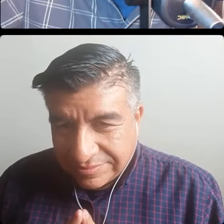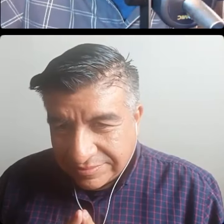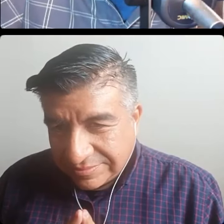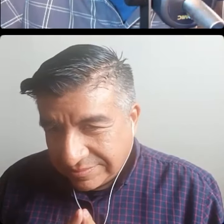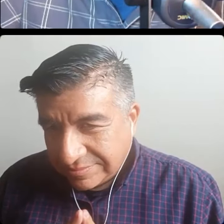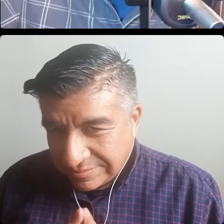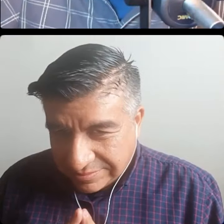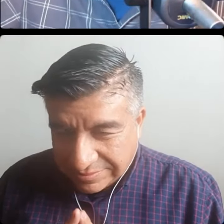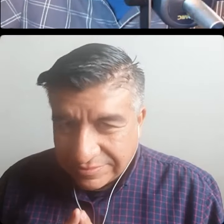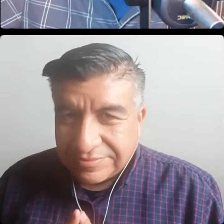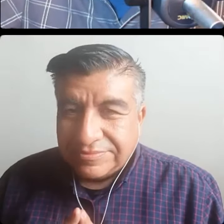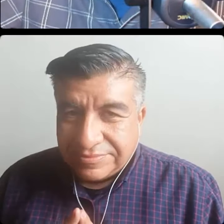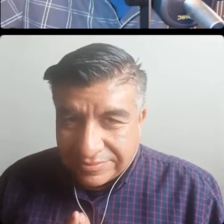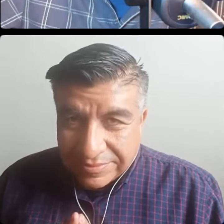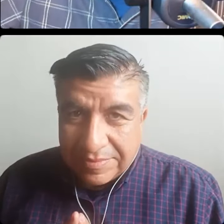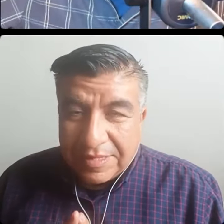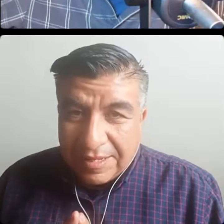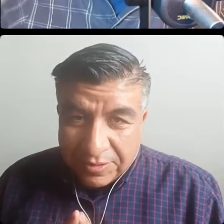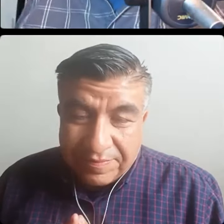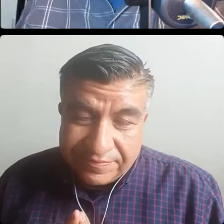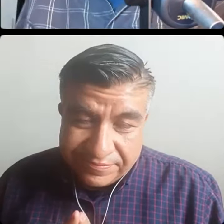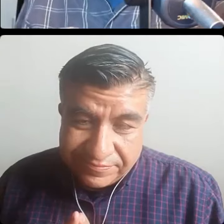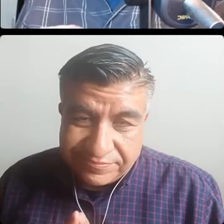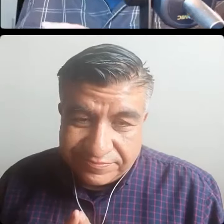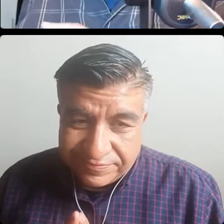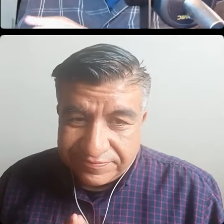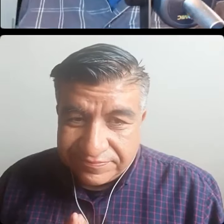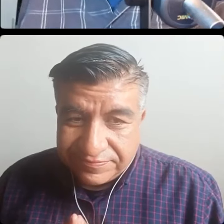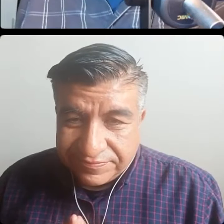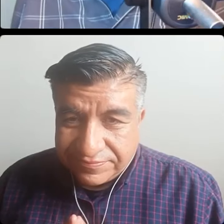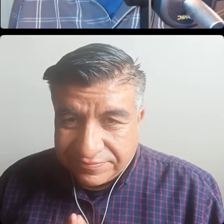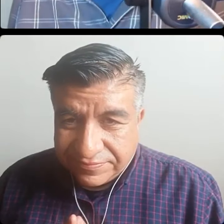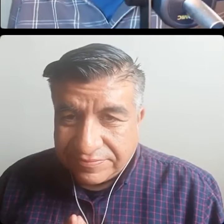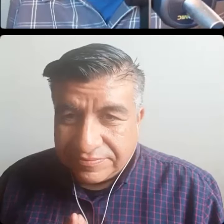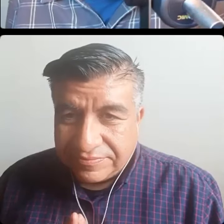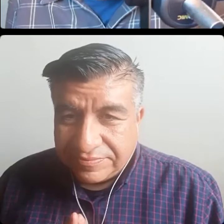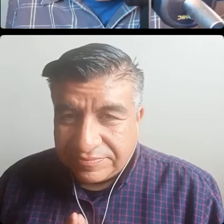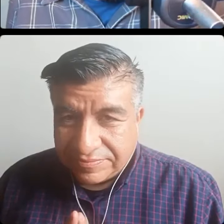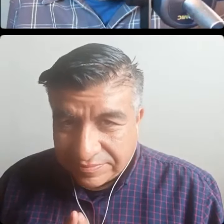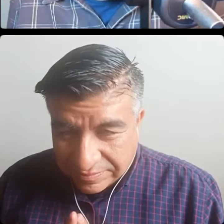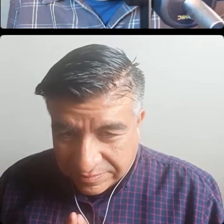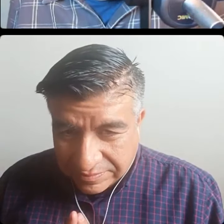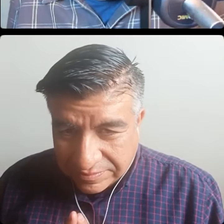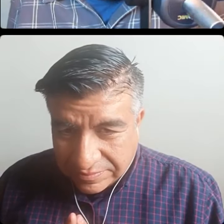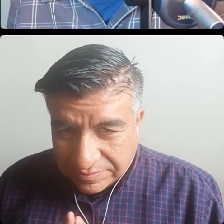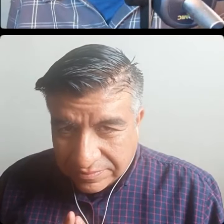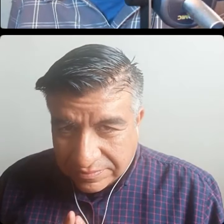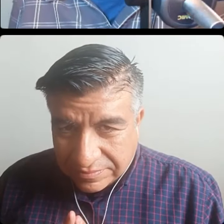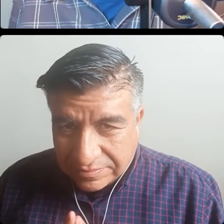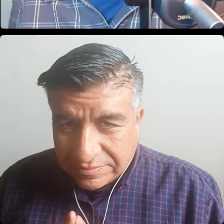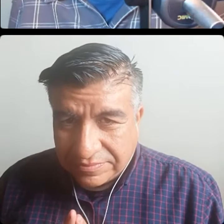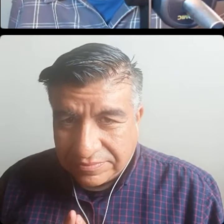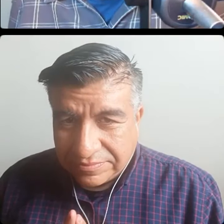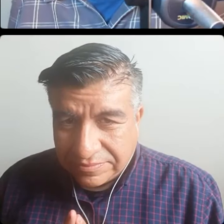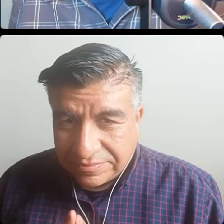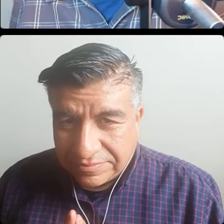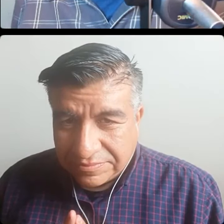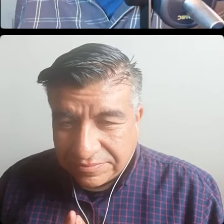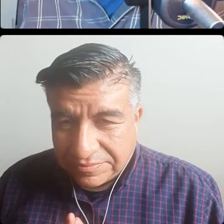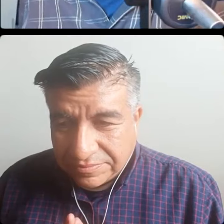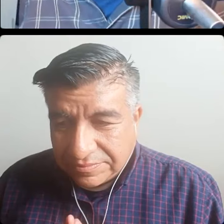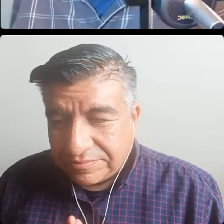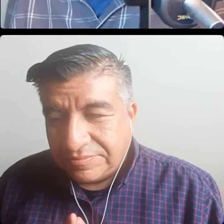esa es la neta. No hay misterio, no hay otra cosa. que luego les quieran platicar otra